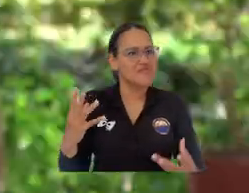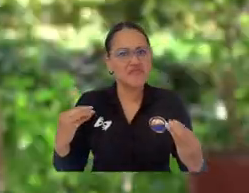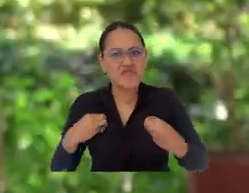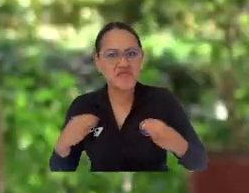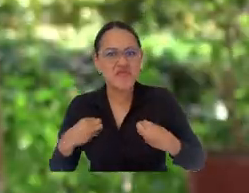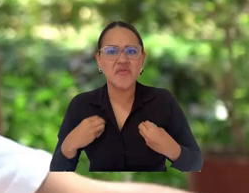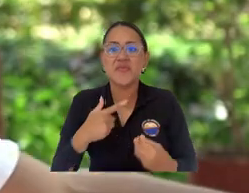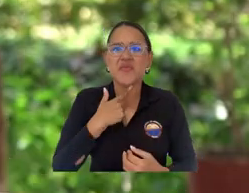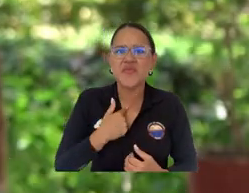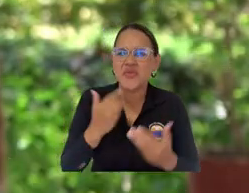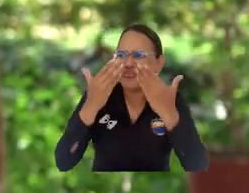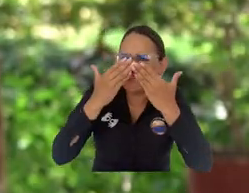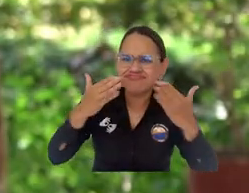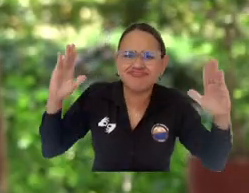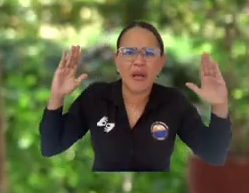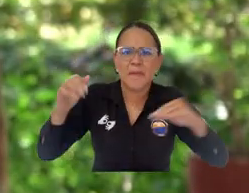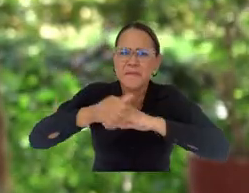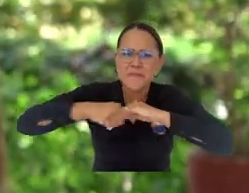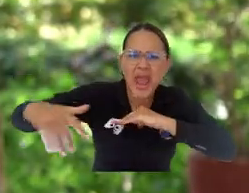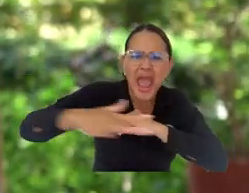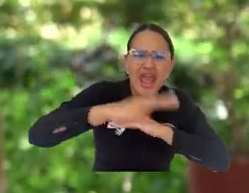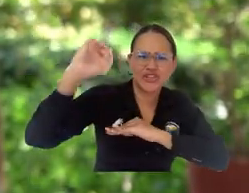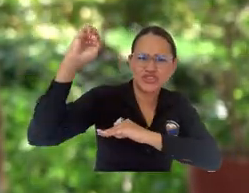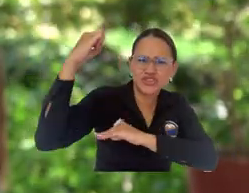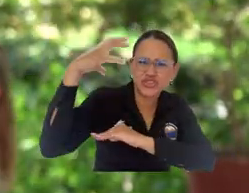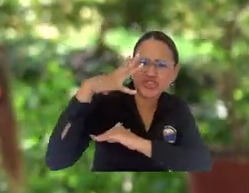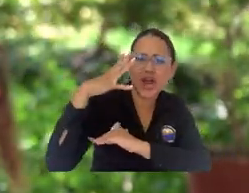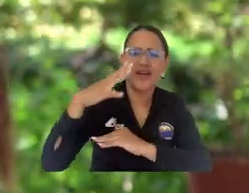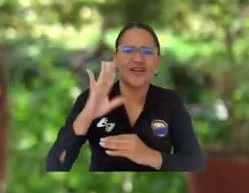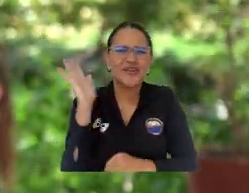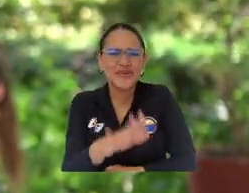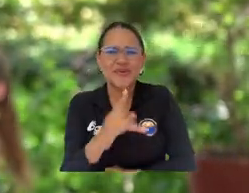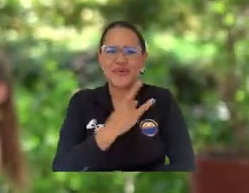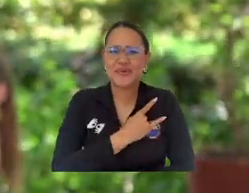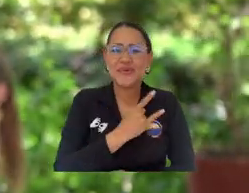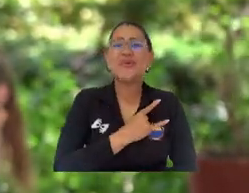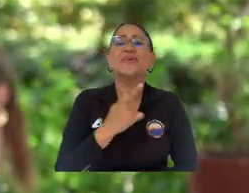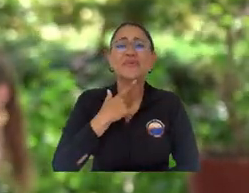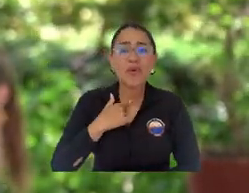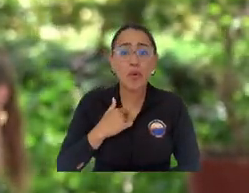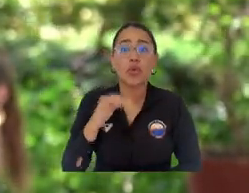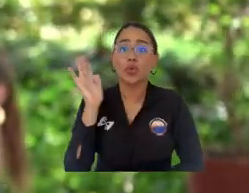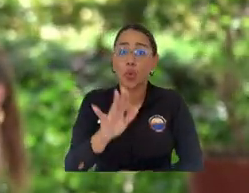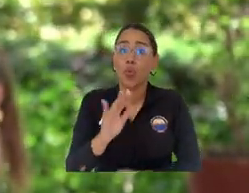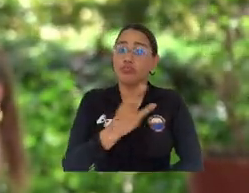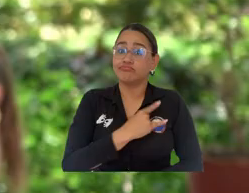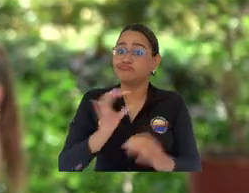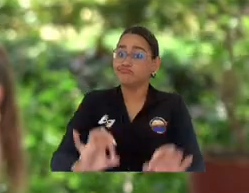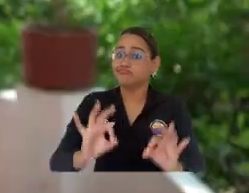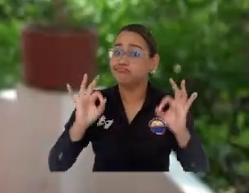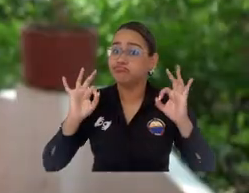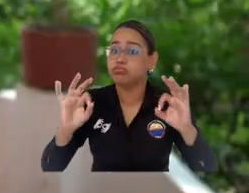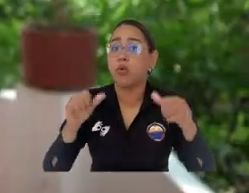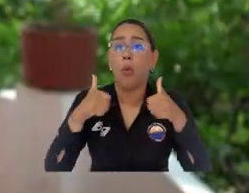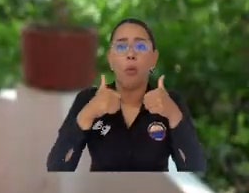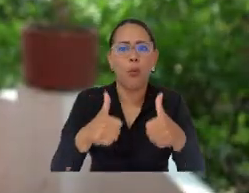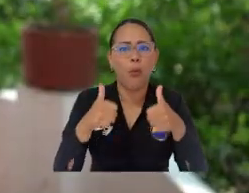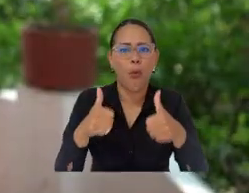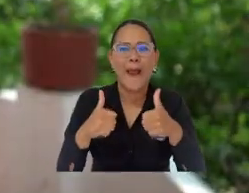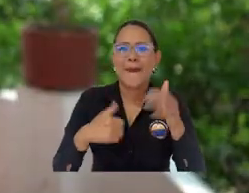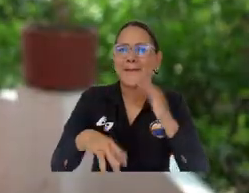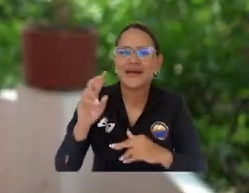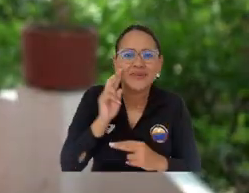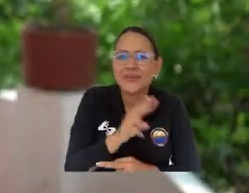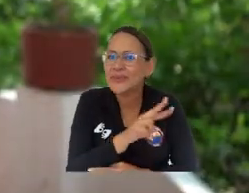descubrir. Me encanta, es maravillosa, tiene el mar, el sol y estaba la universidad, también una buena universidad. Fue como una